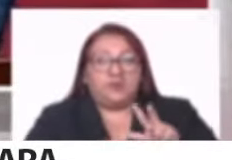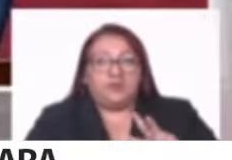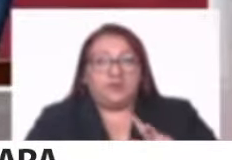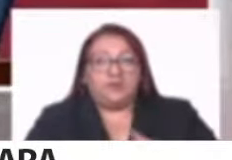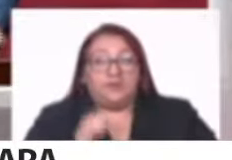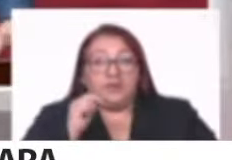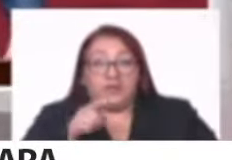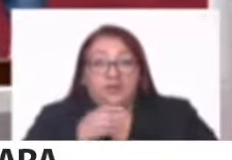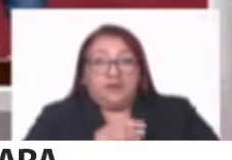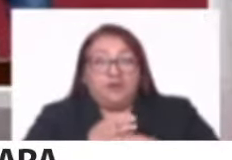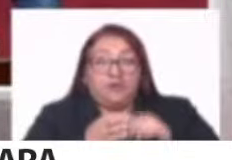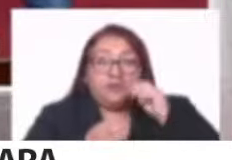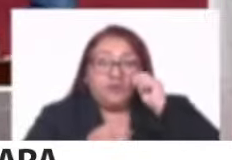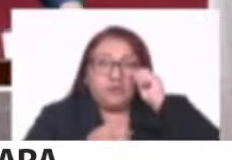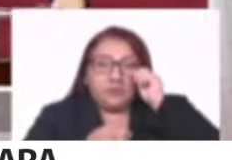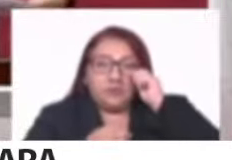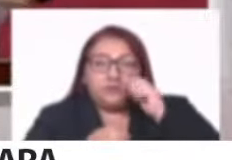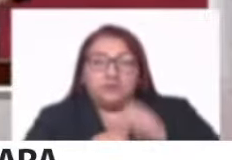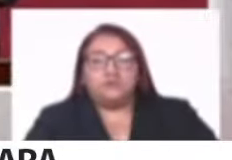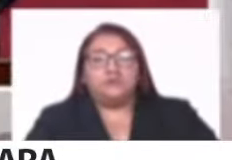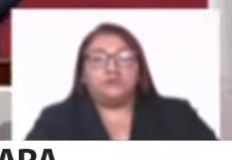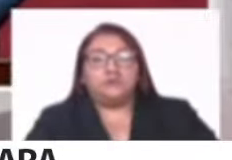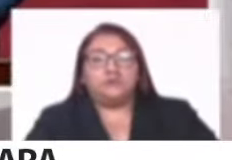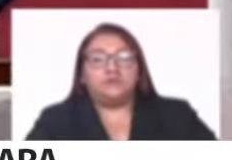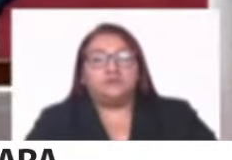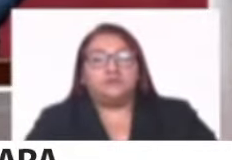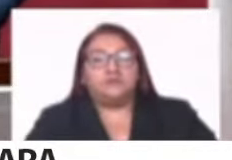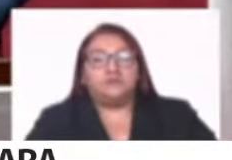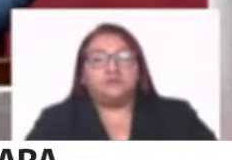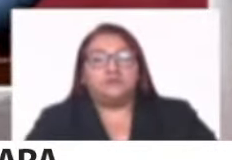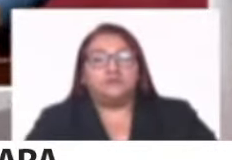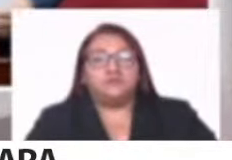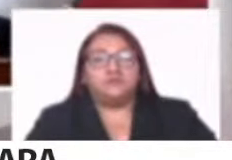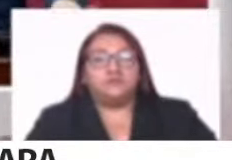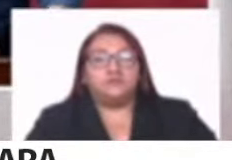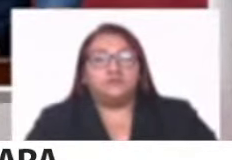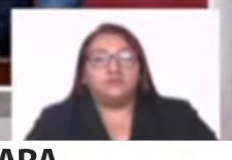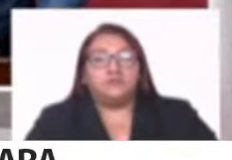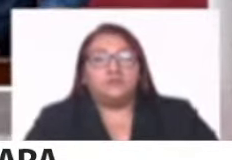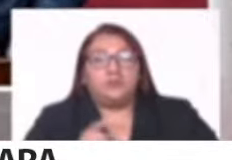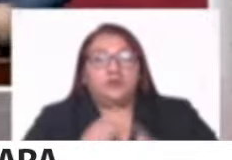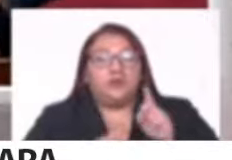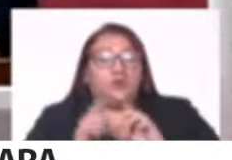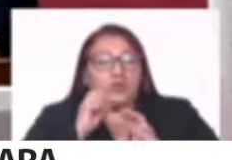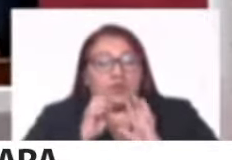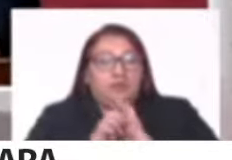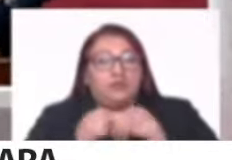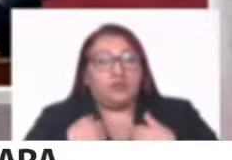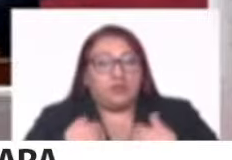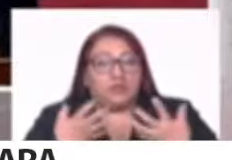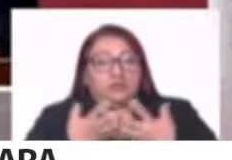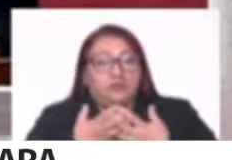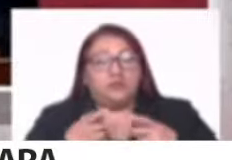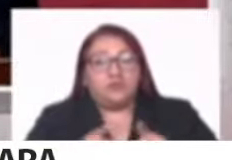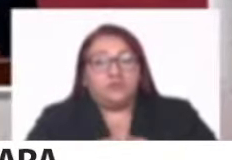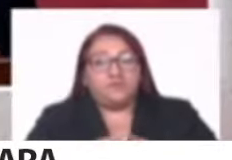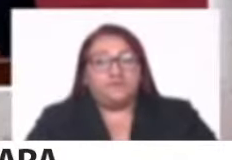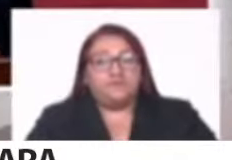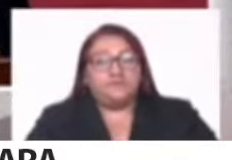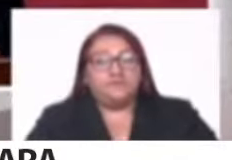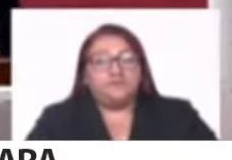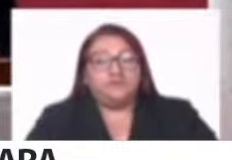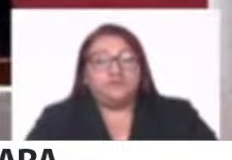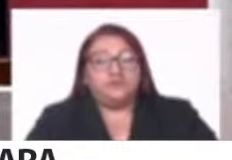En esa línea, cabe mencionar algunos ejemplos que son muy puntuales y que tienen relación directa con